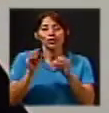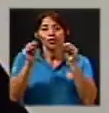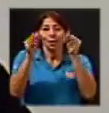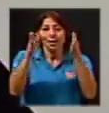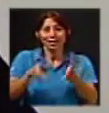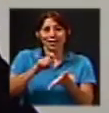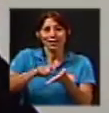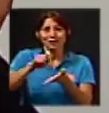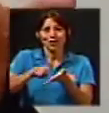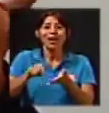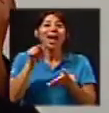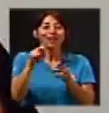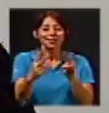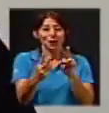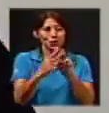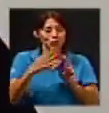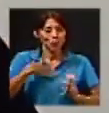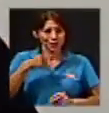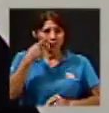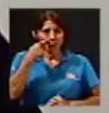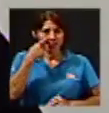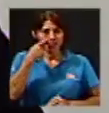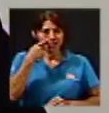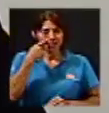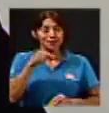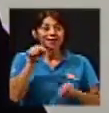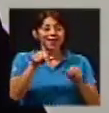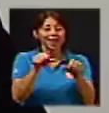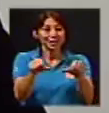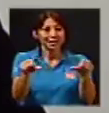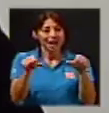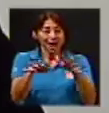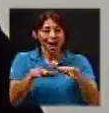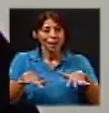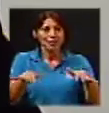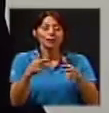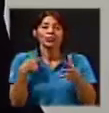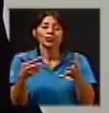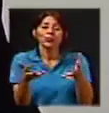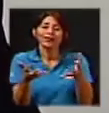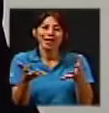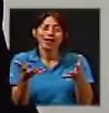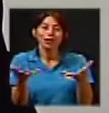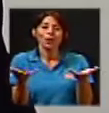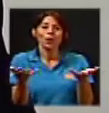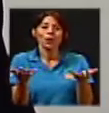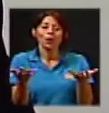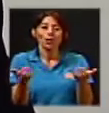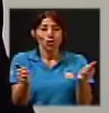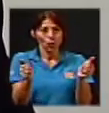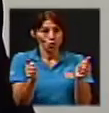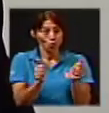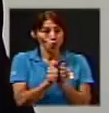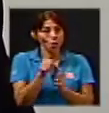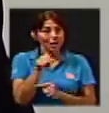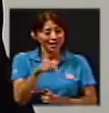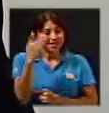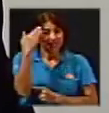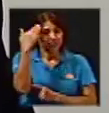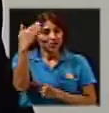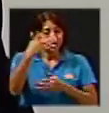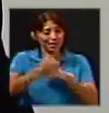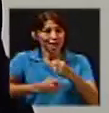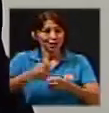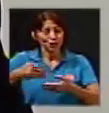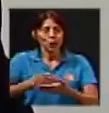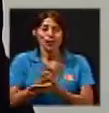conoció a mi padre, y en ese ámbito yo quiero con esta salutación de Año Nuevo